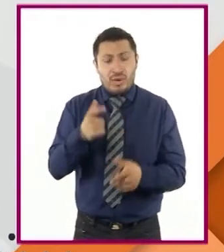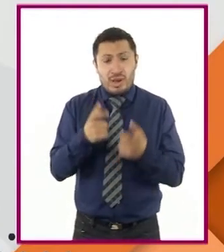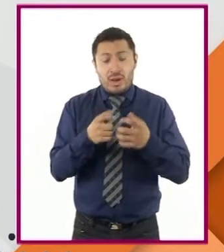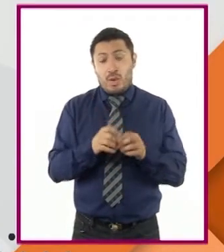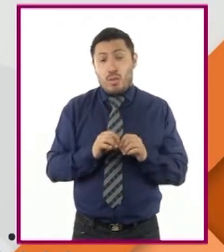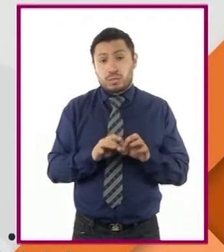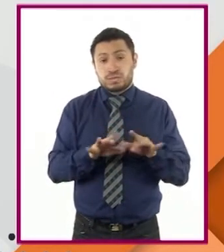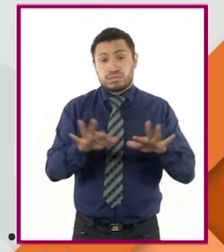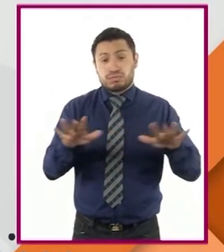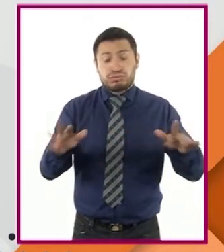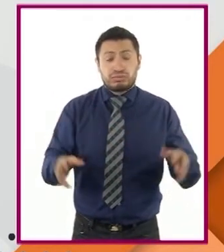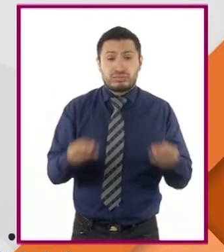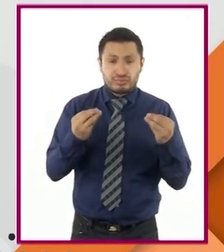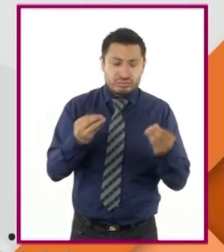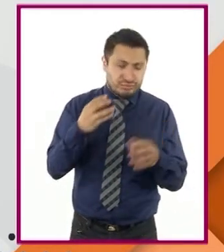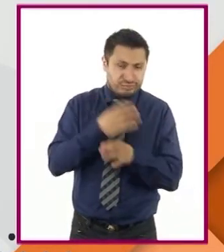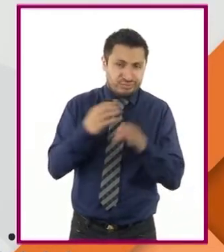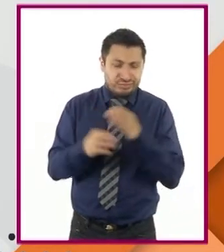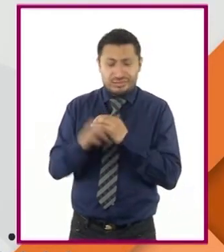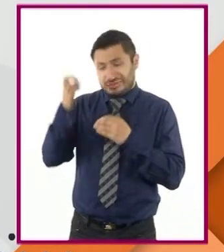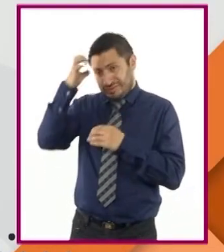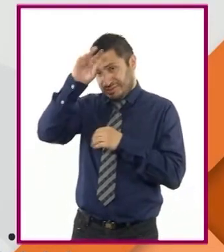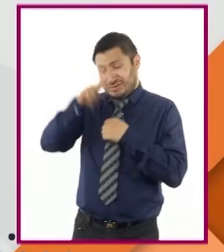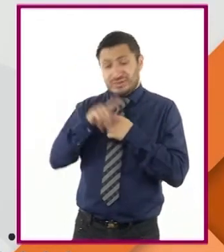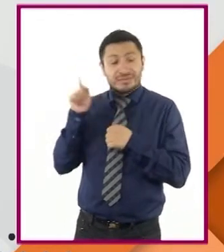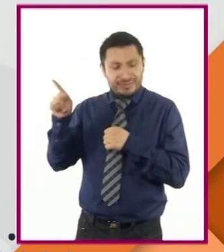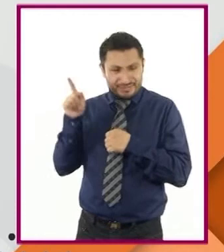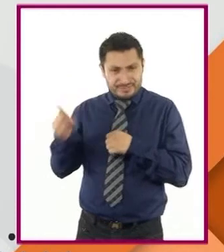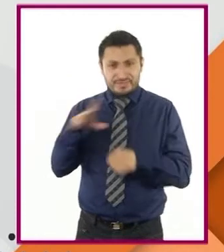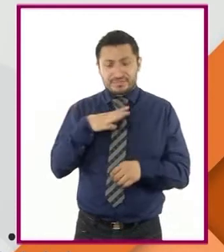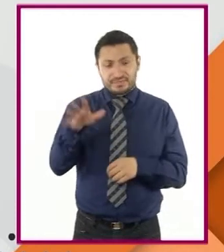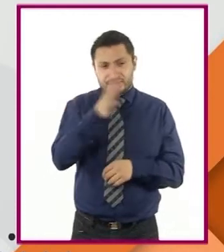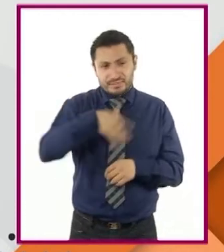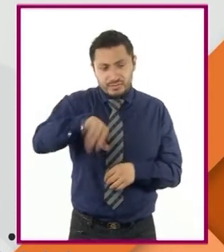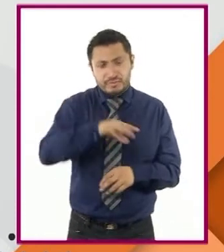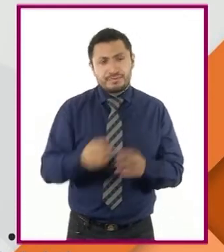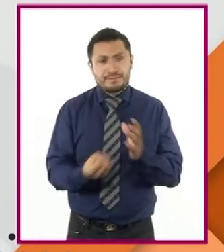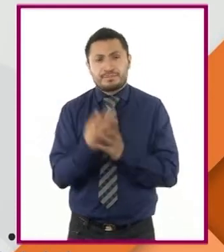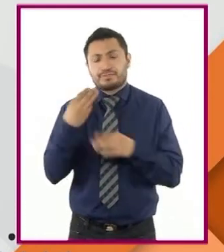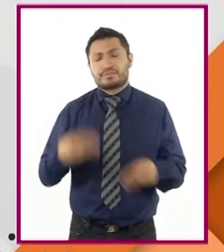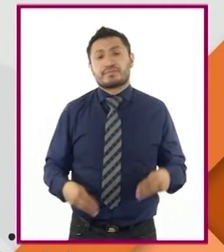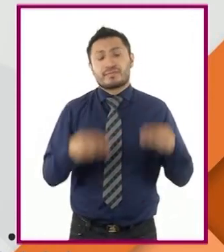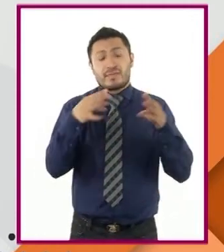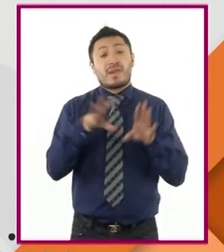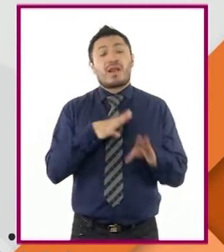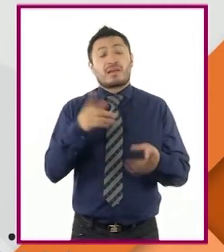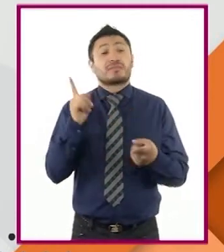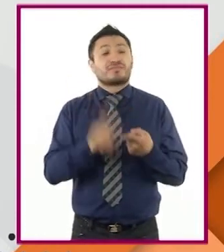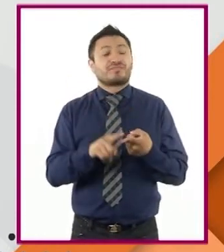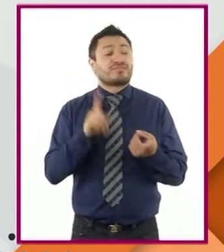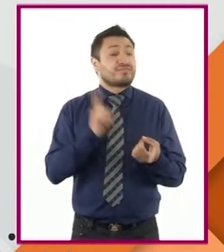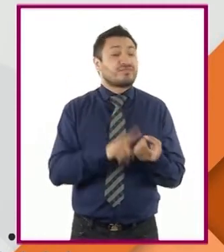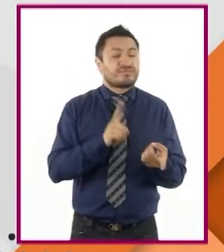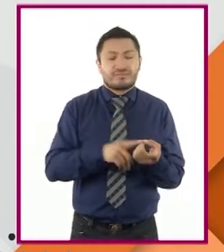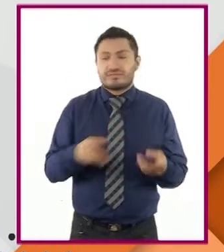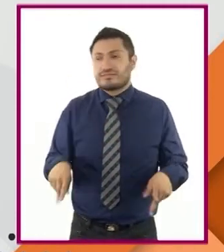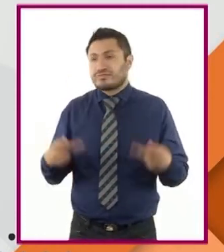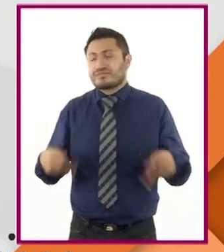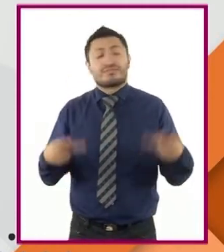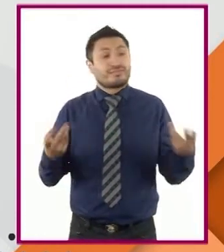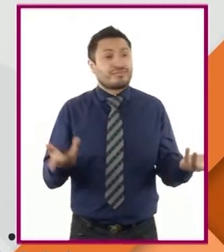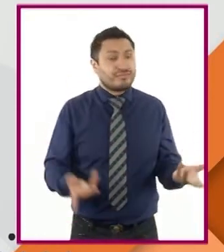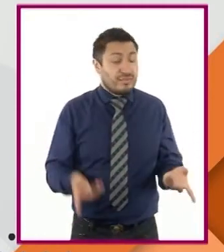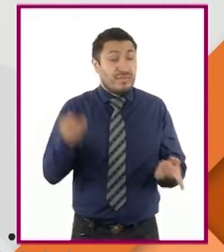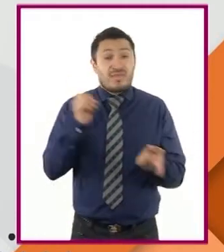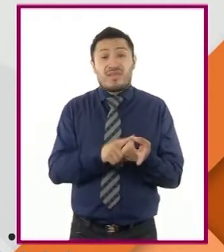y al exceso de productos en Europa, se buscaron nuevos mercados donde desplazar esos productos, pero también de dónde